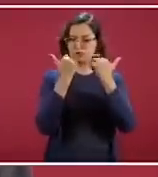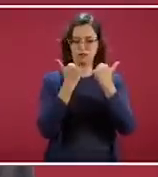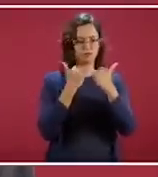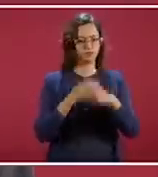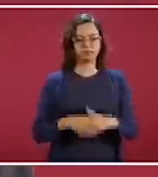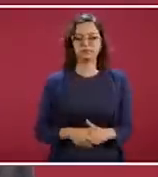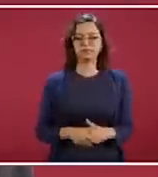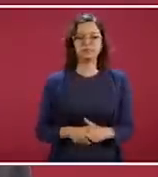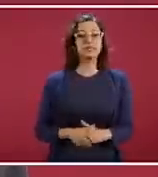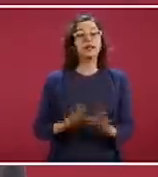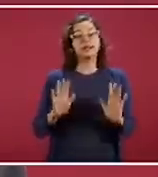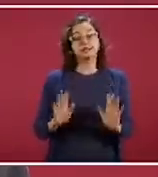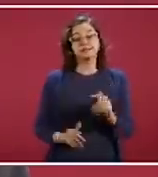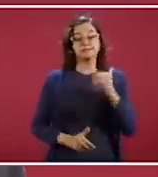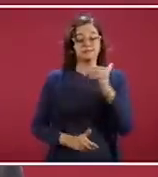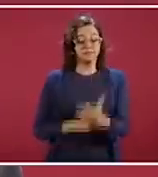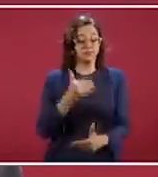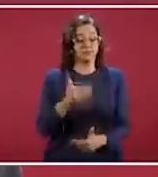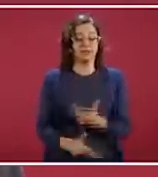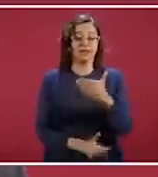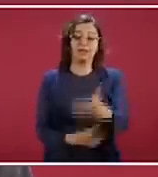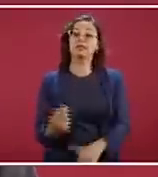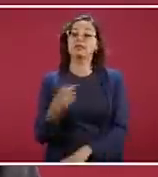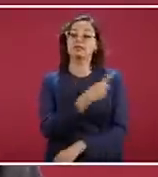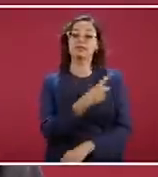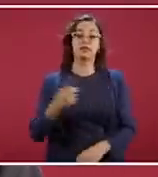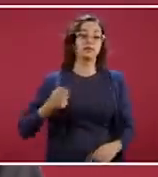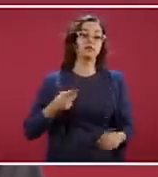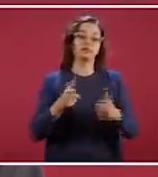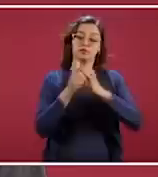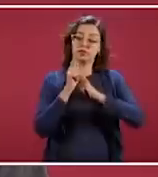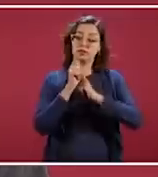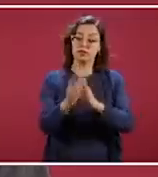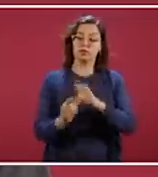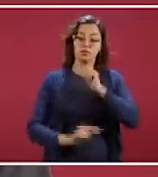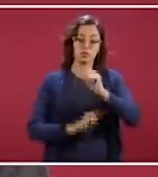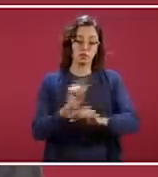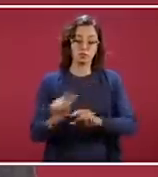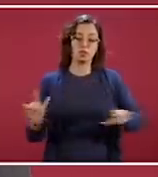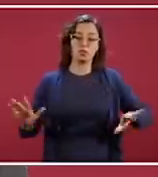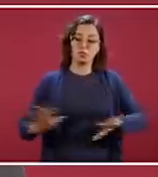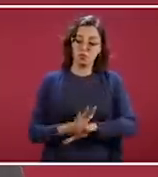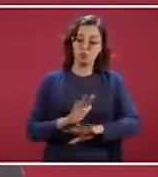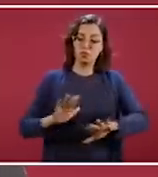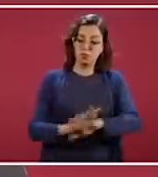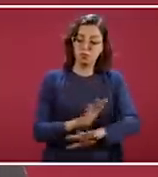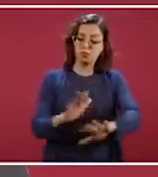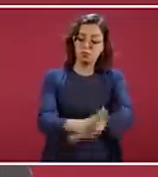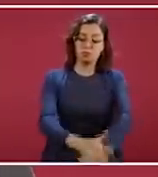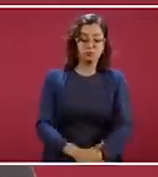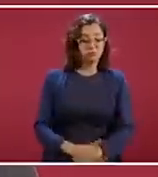Y así tenemos que ir cambiando todas estas prácticas que llevan,